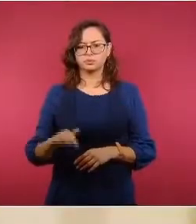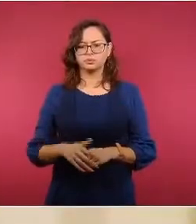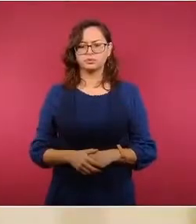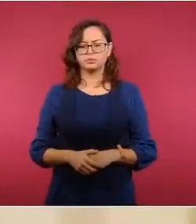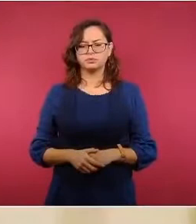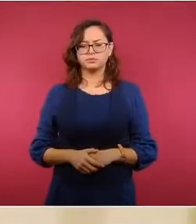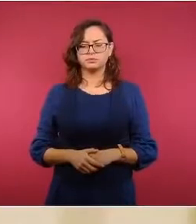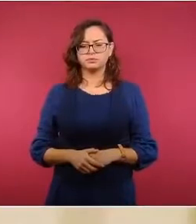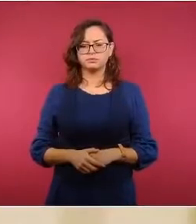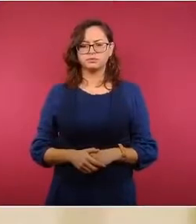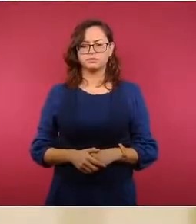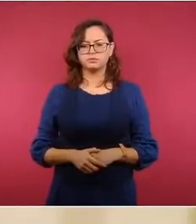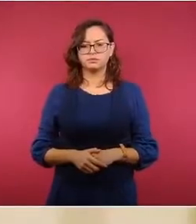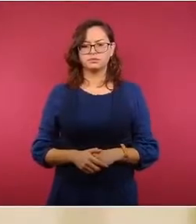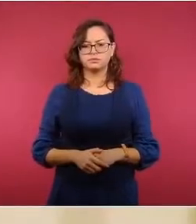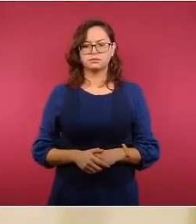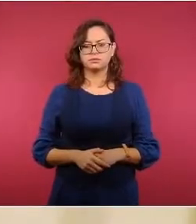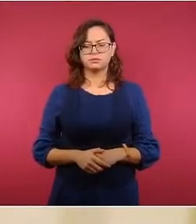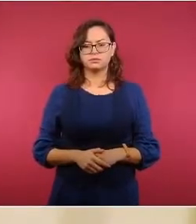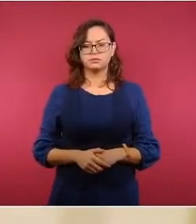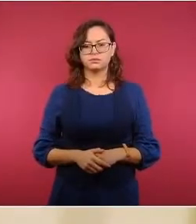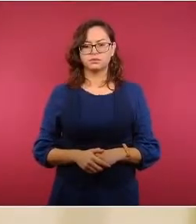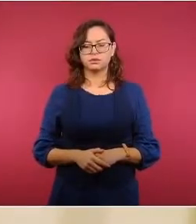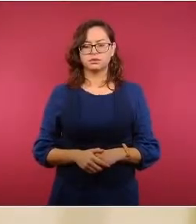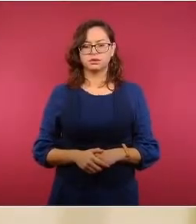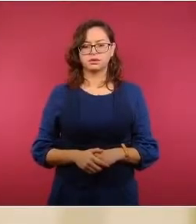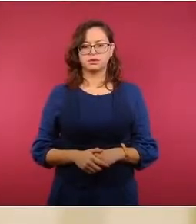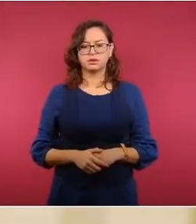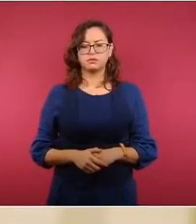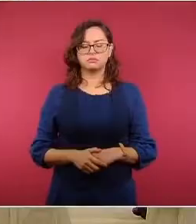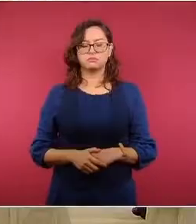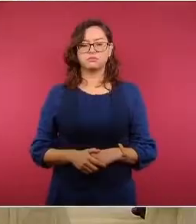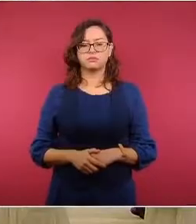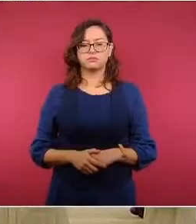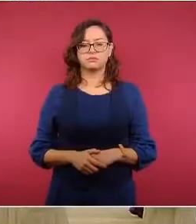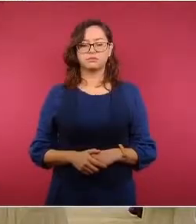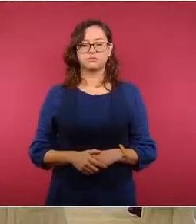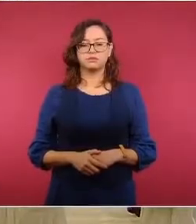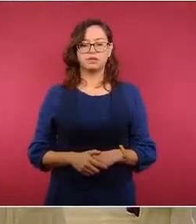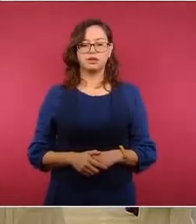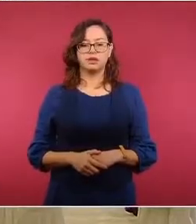sería bueno que se tomaran una fotografía para que